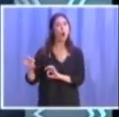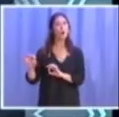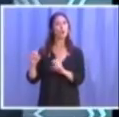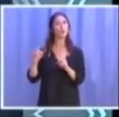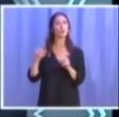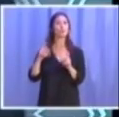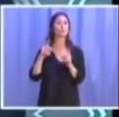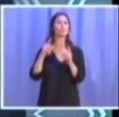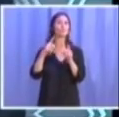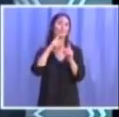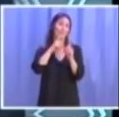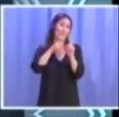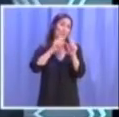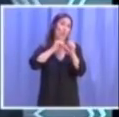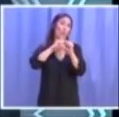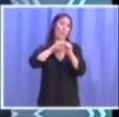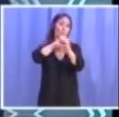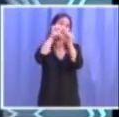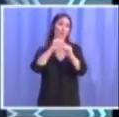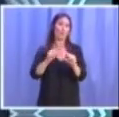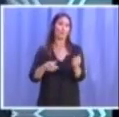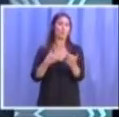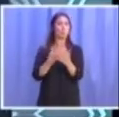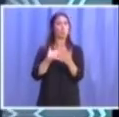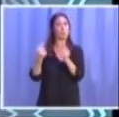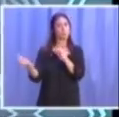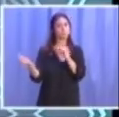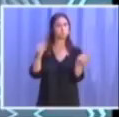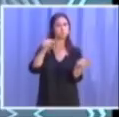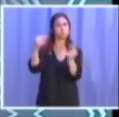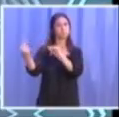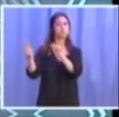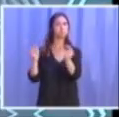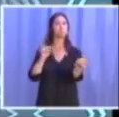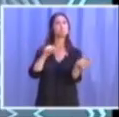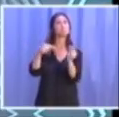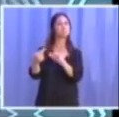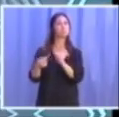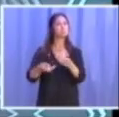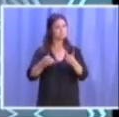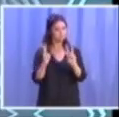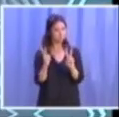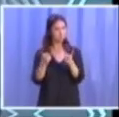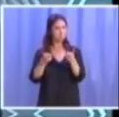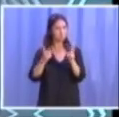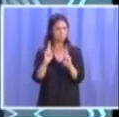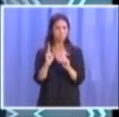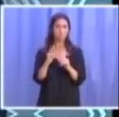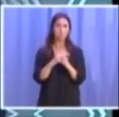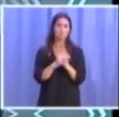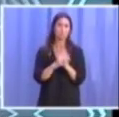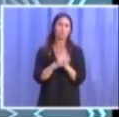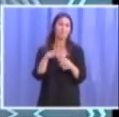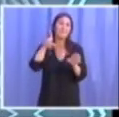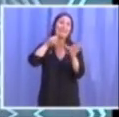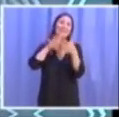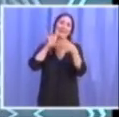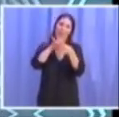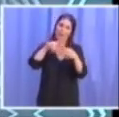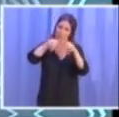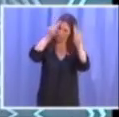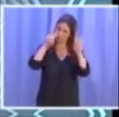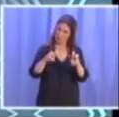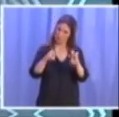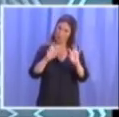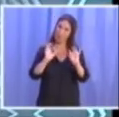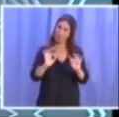de acuerdo al formato que han propuesto, confrontar y apuntar ideas siempre que, porque esto le viene bien al debate. También,